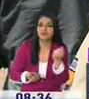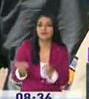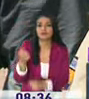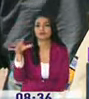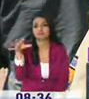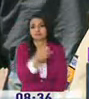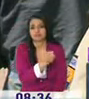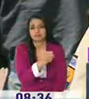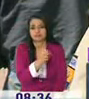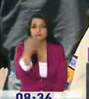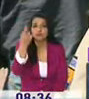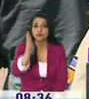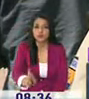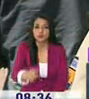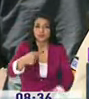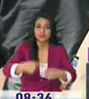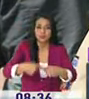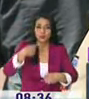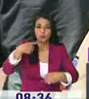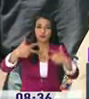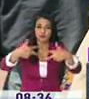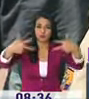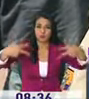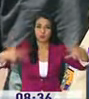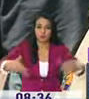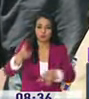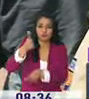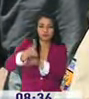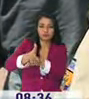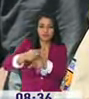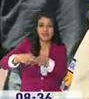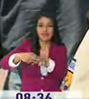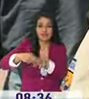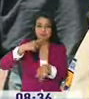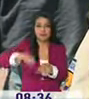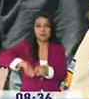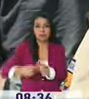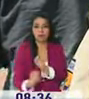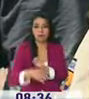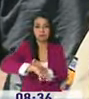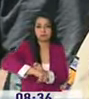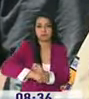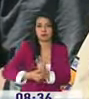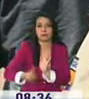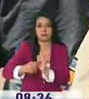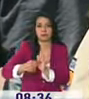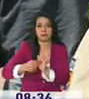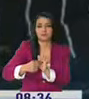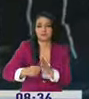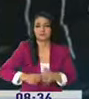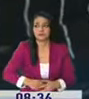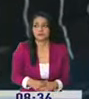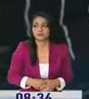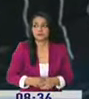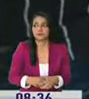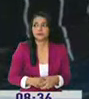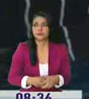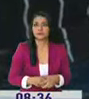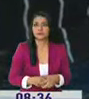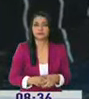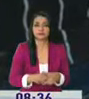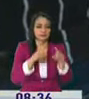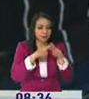sector Chillogallo había estado estacionado el vehículo y habían forzado las puertas y se habían sustraído el cerebro del mismo. Al revisar los